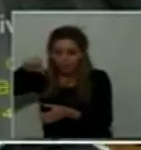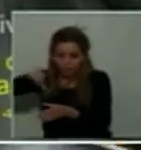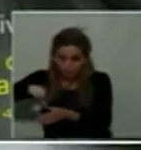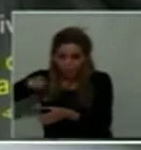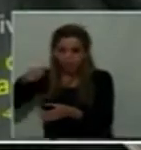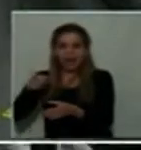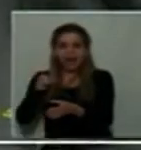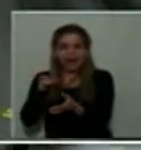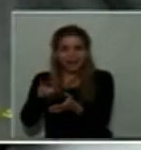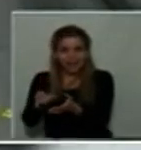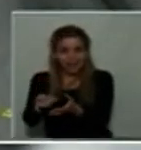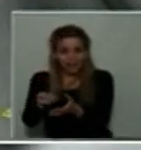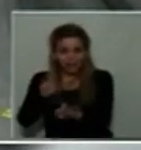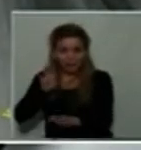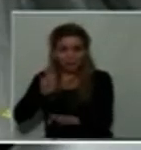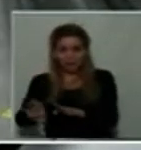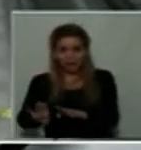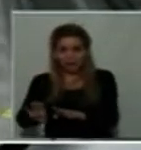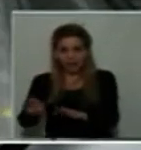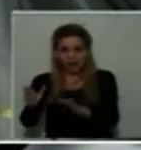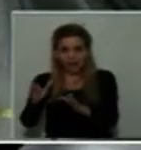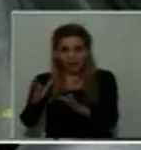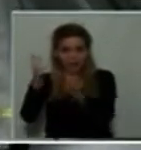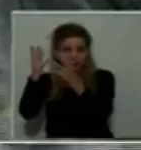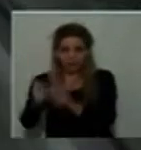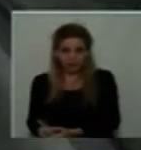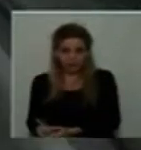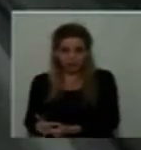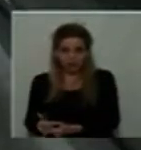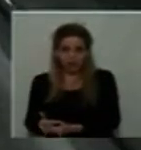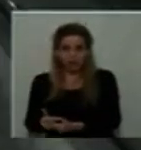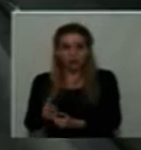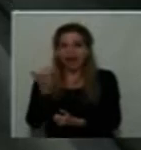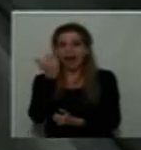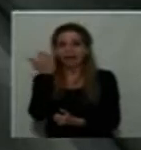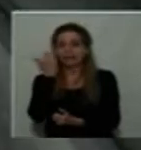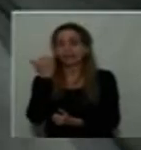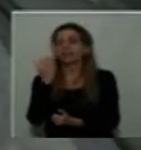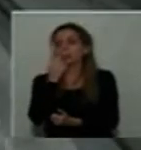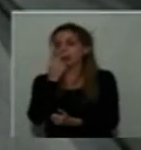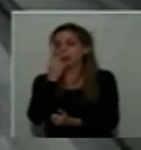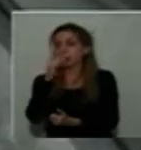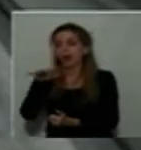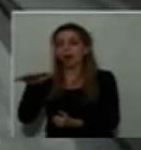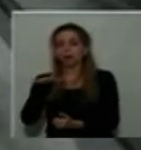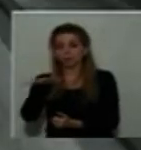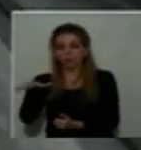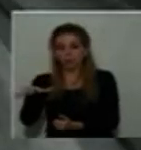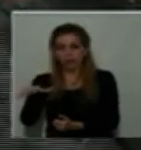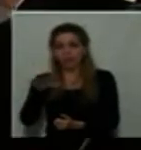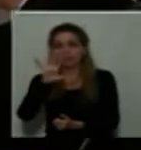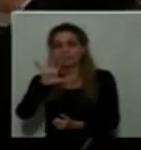agua, no hubiera habido de ninguna manera 52 muertes. Hubiera habido muertes seguro, pero no una tragedia de terrible